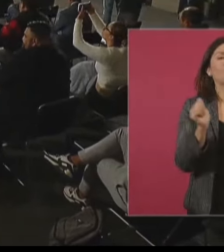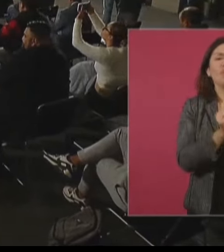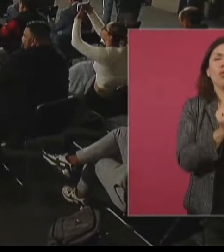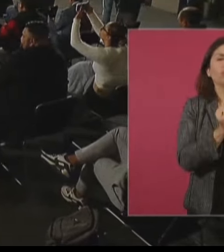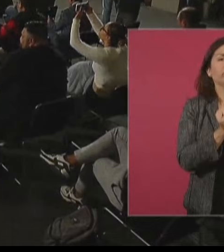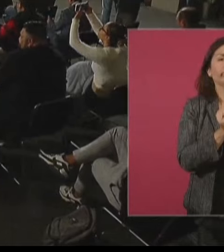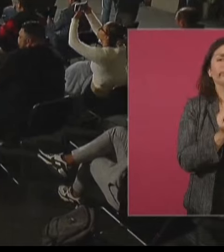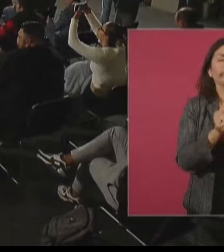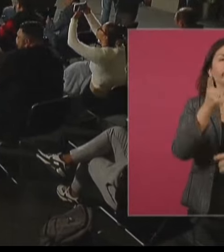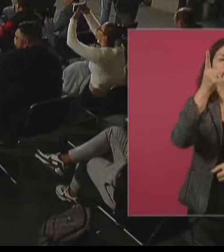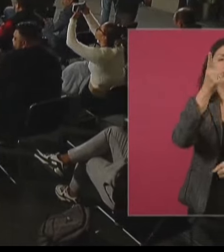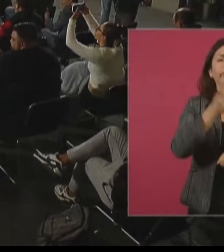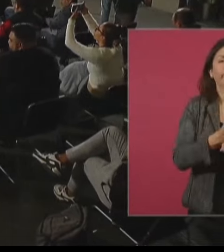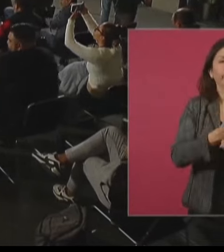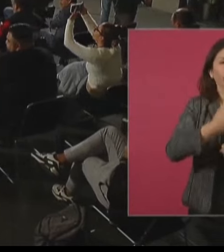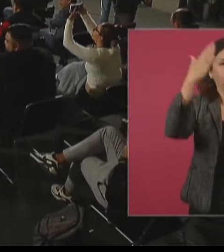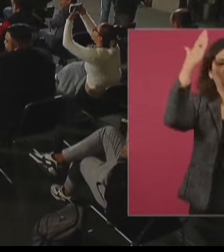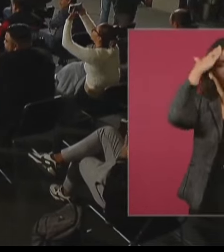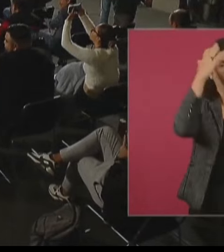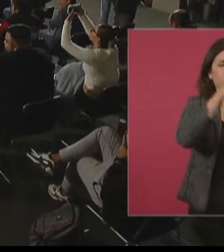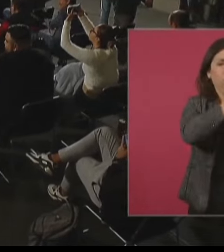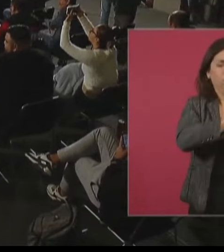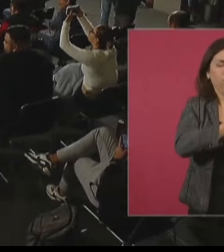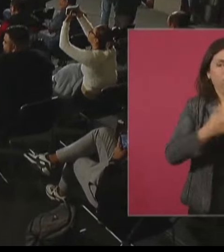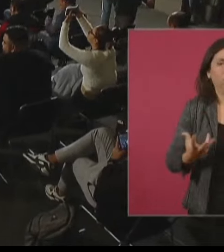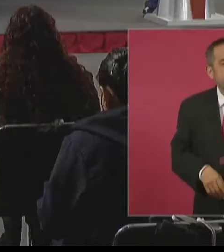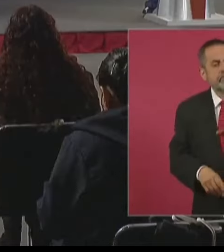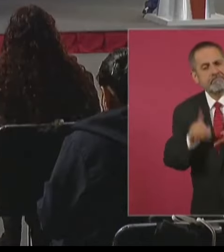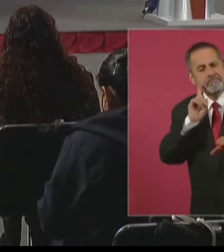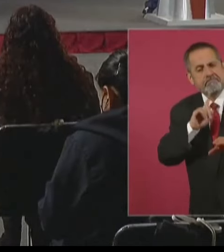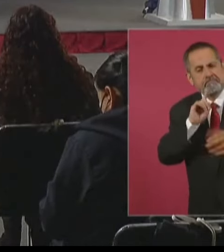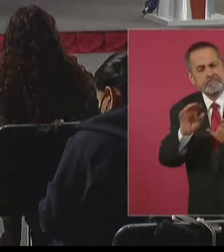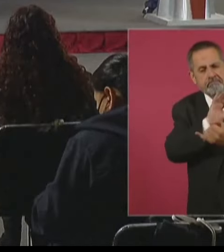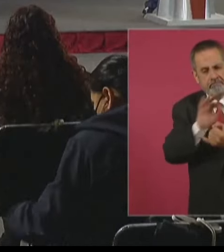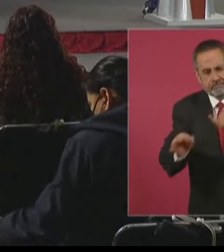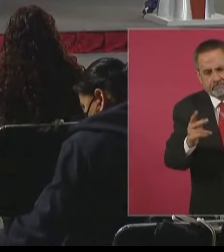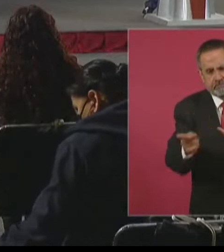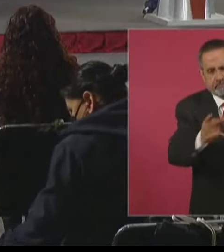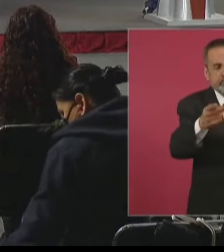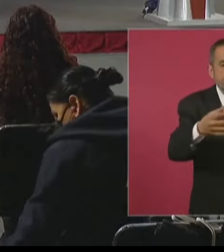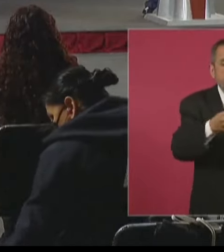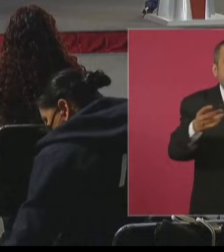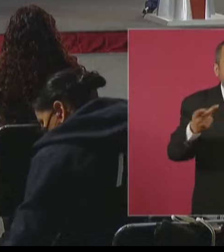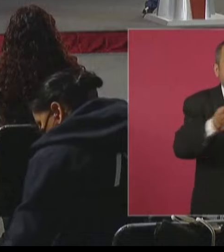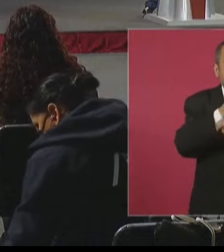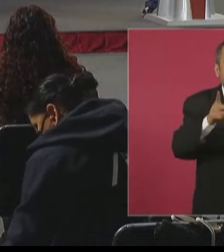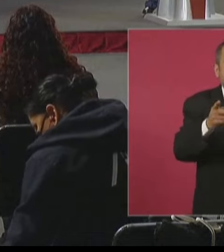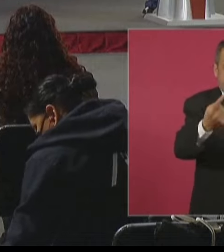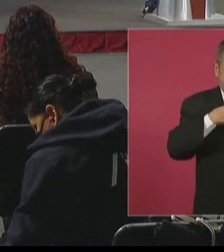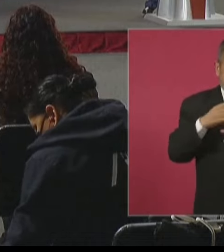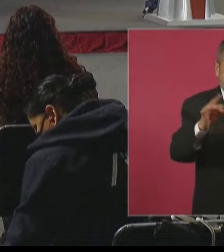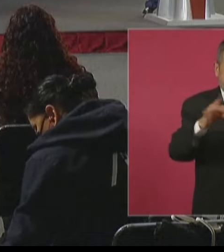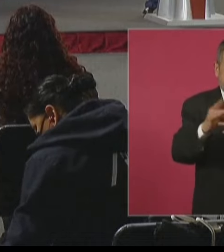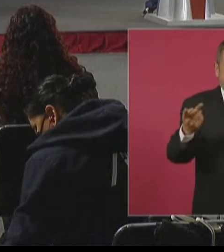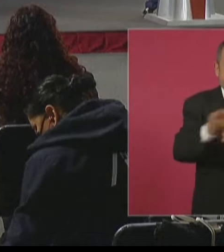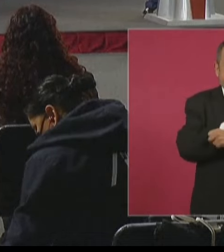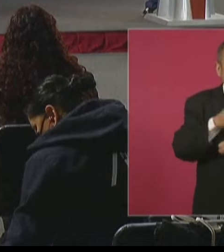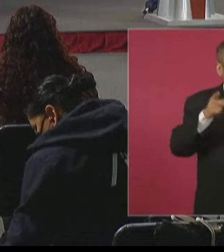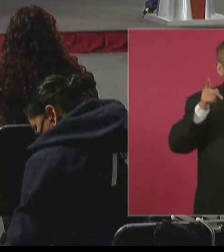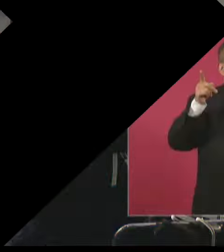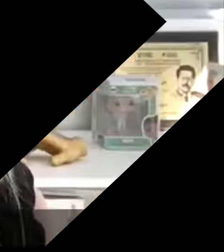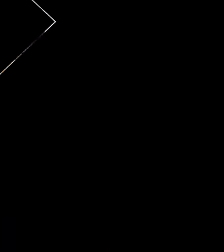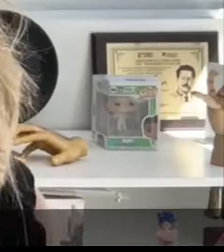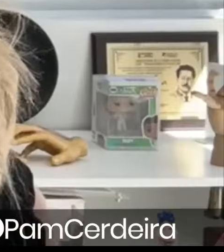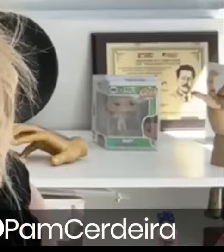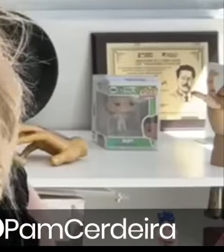que la oposición. Y te explico por qué. Seguramente pensarás, bueno, pues es que es un gran presidente, qué bueno que le den todo el poder. Sí, pero él